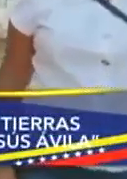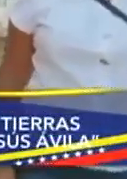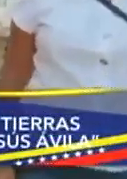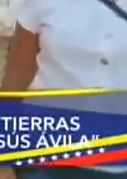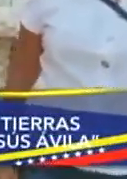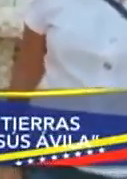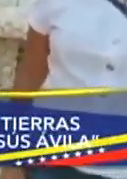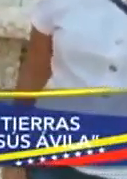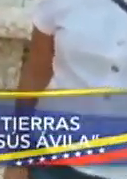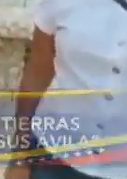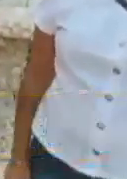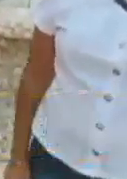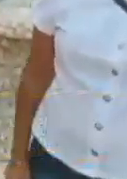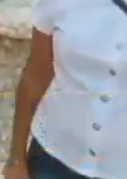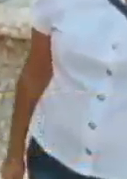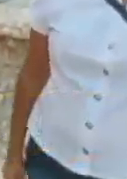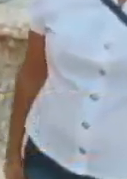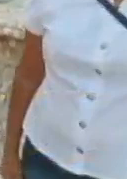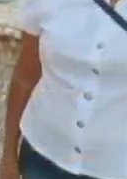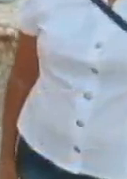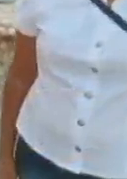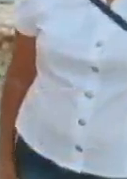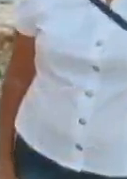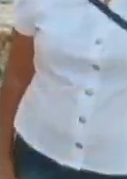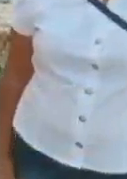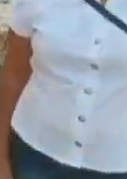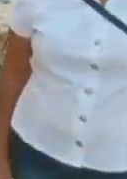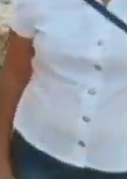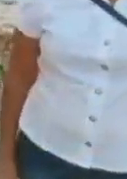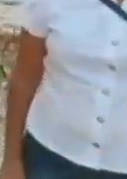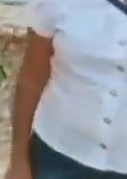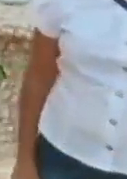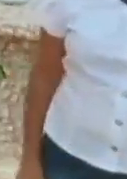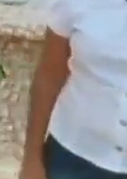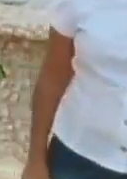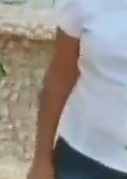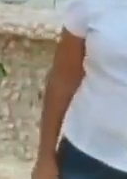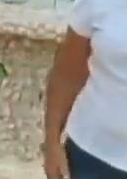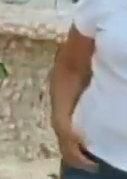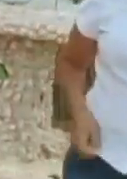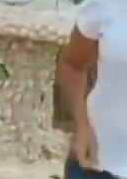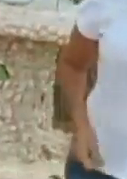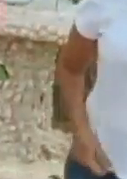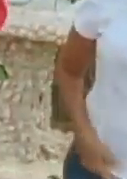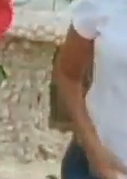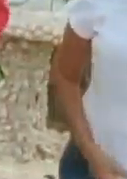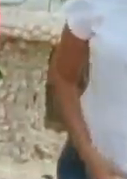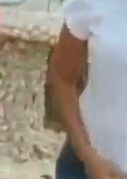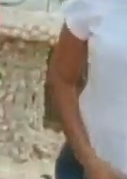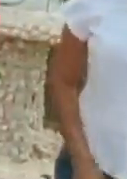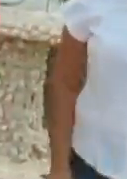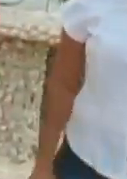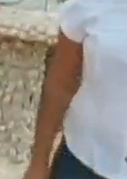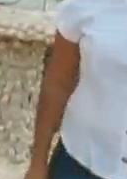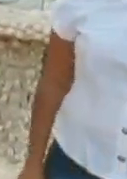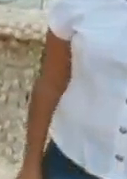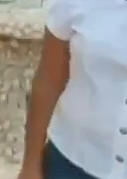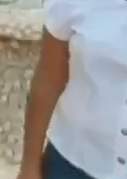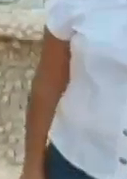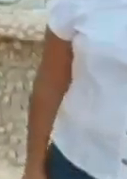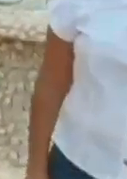Por la Mar. Hoy, la gran misión Vivienda Venezuela se llena de júbilo al arribar al